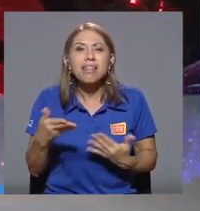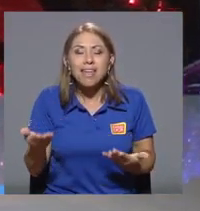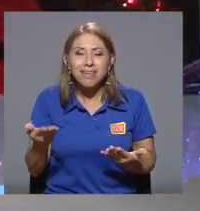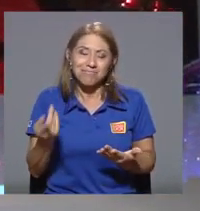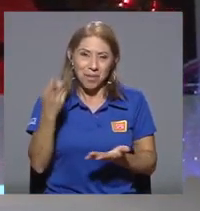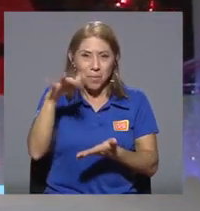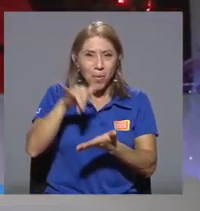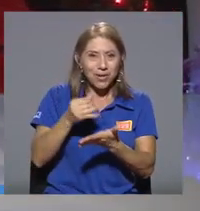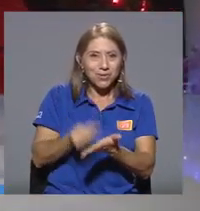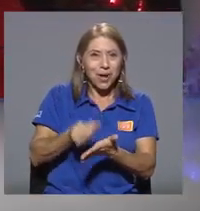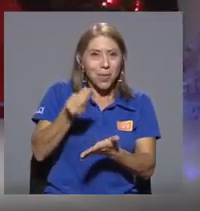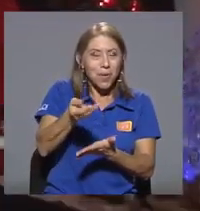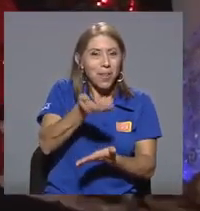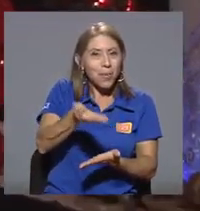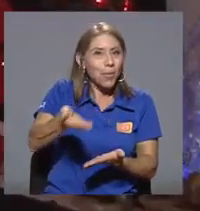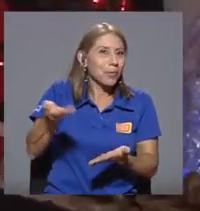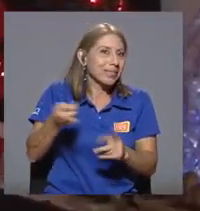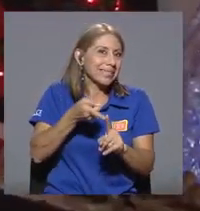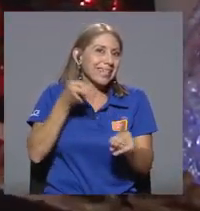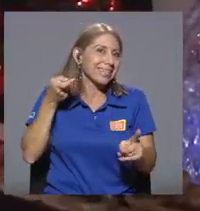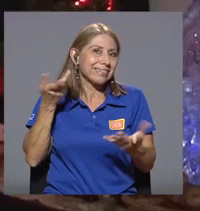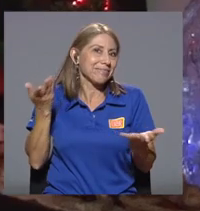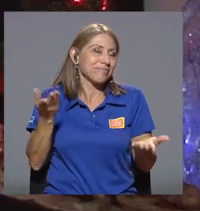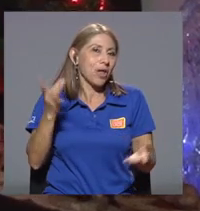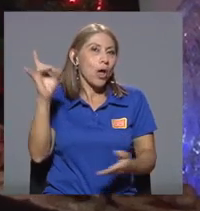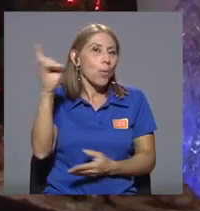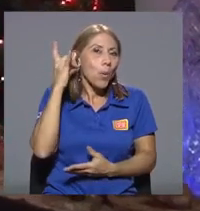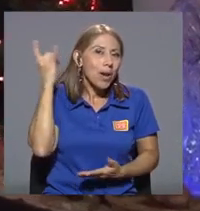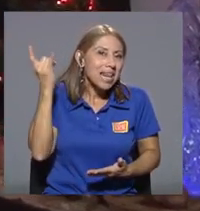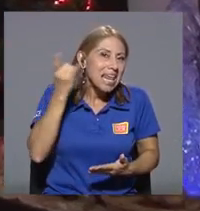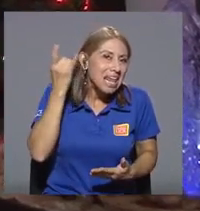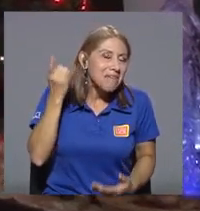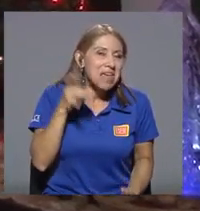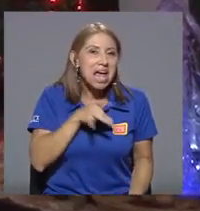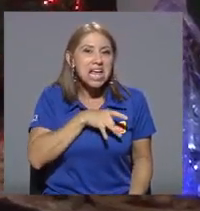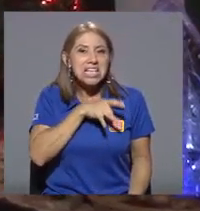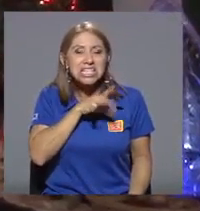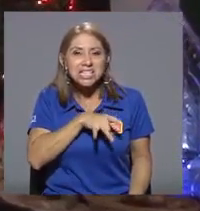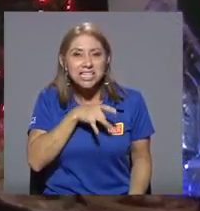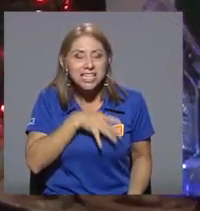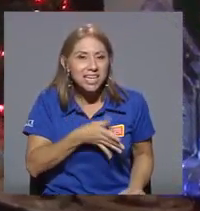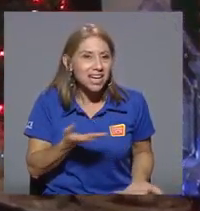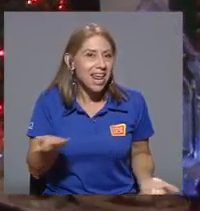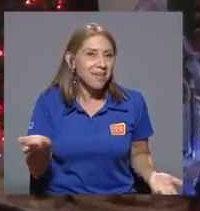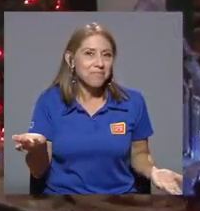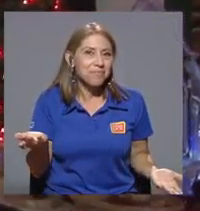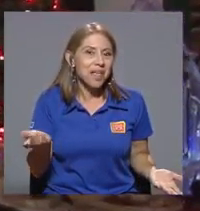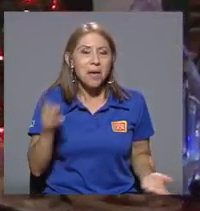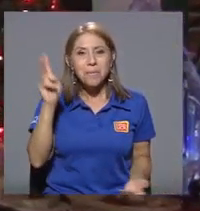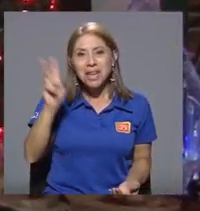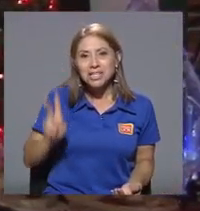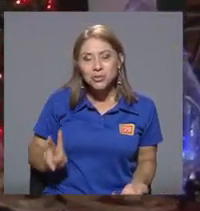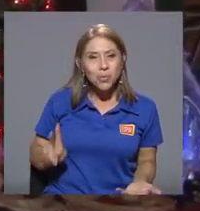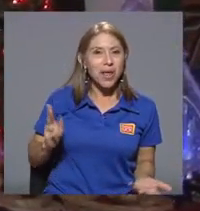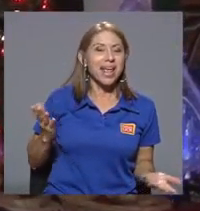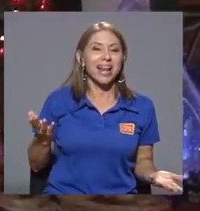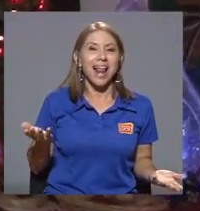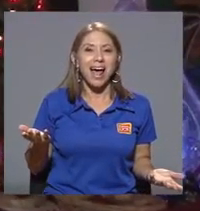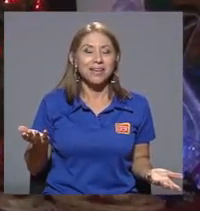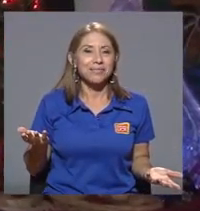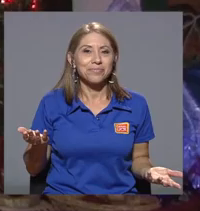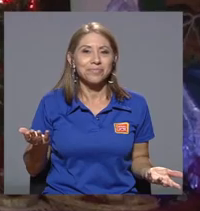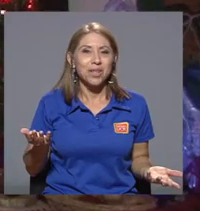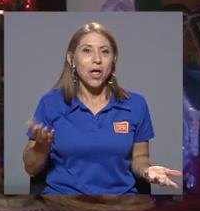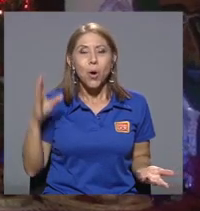es que se ha conseguido piezas, por ejemplo, que vienen de Bolivia, de Chile, hay de